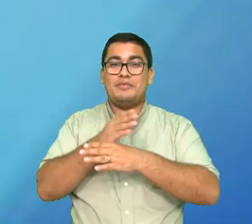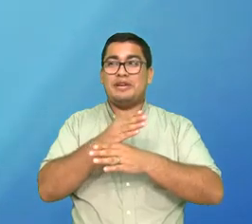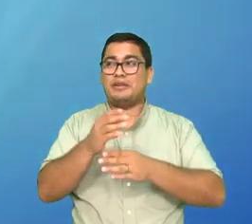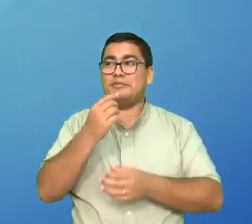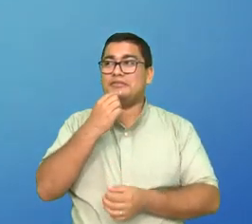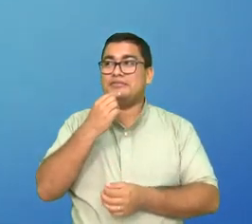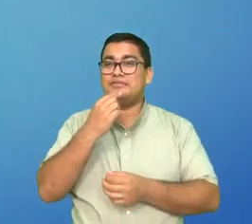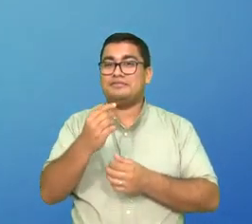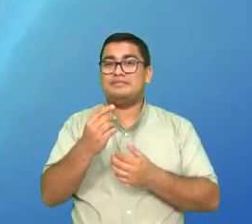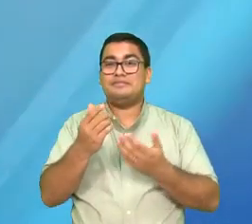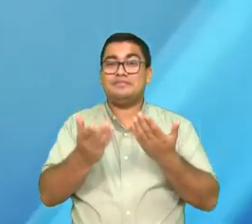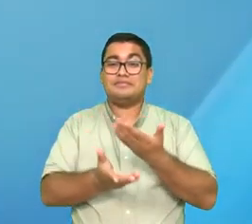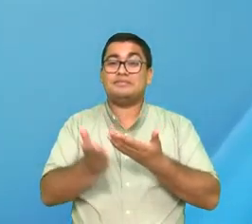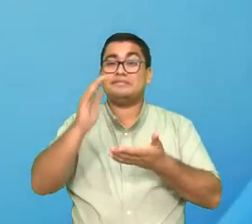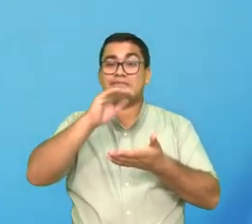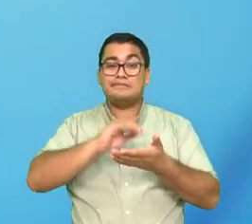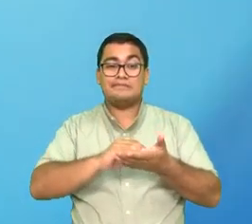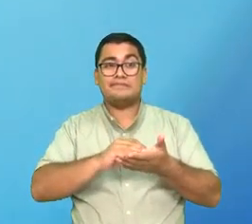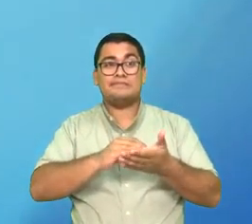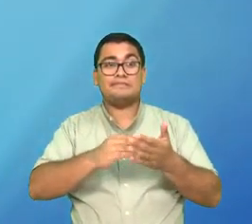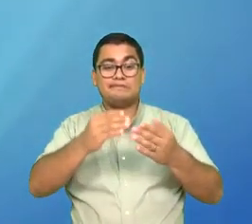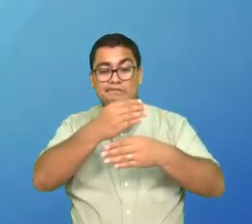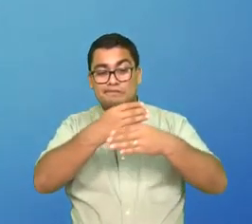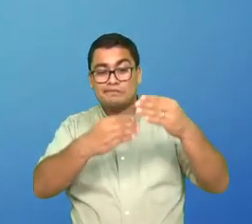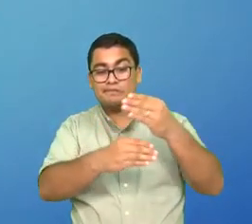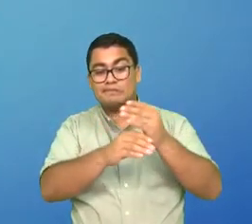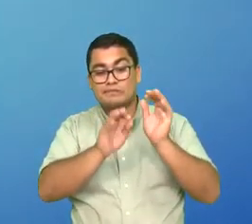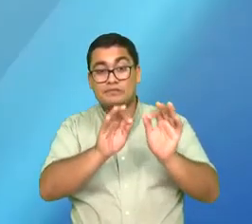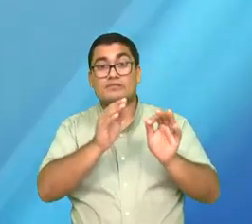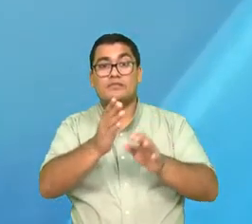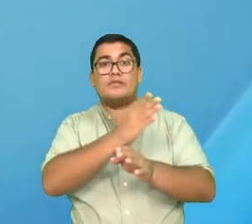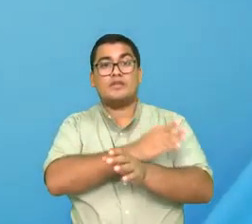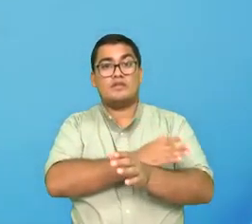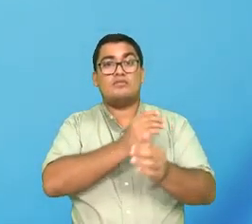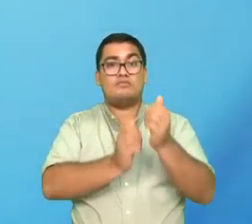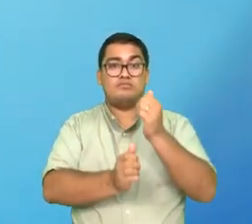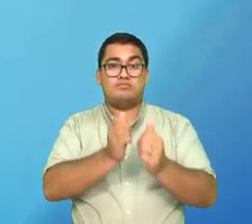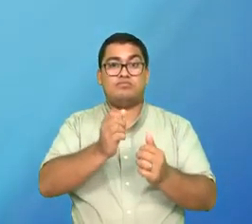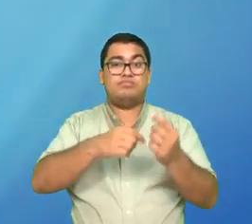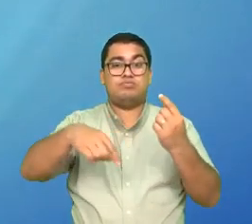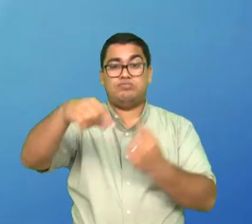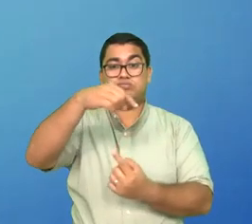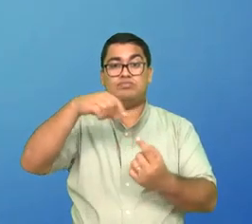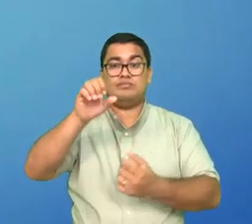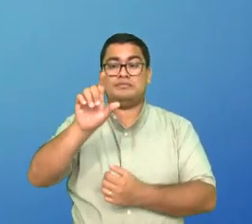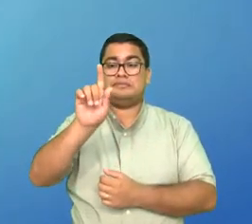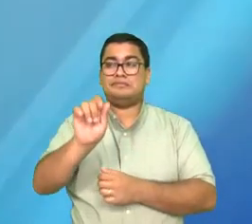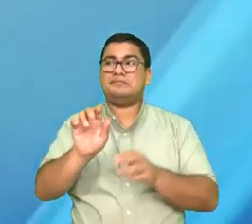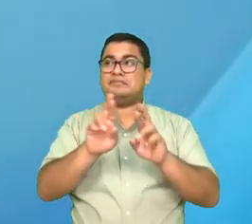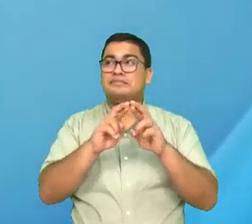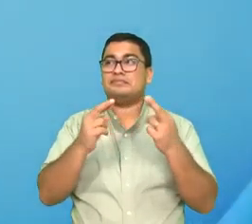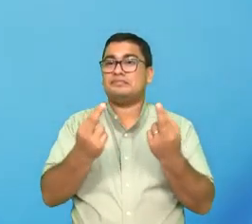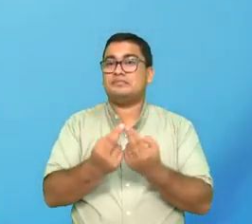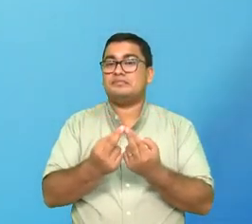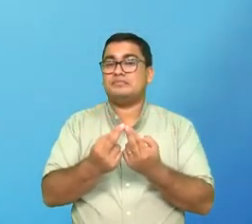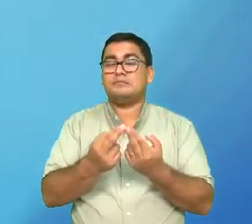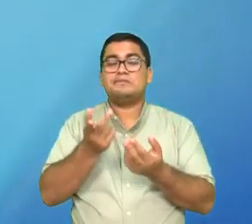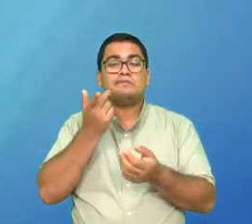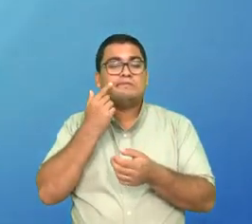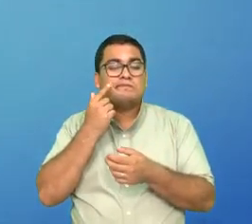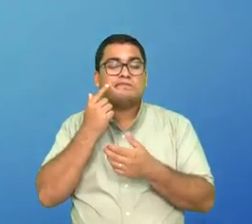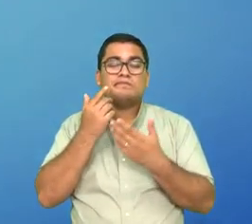de reparación de los daños sufridos, atendiendo los daños sufridos, reuniones que se sostendrán para ir